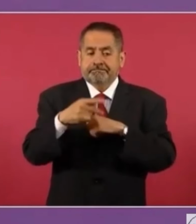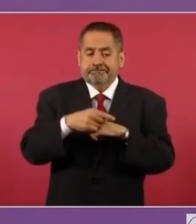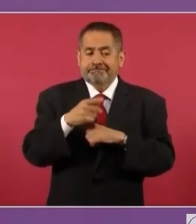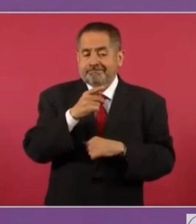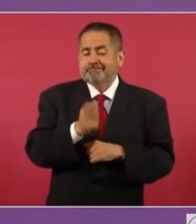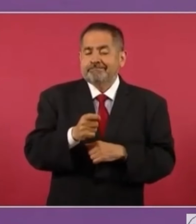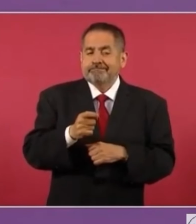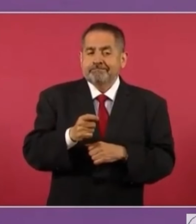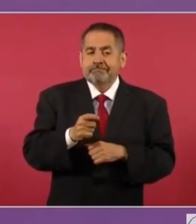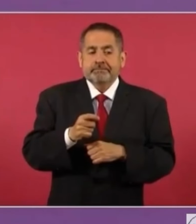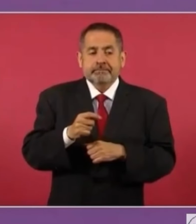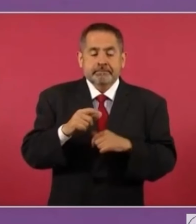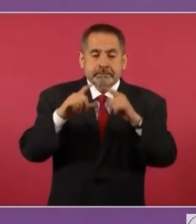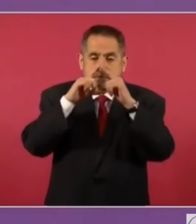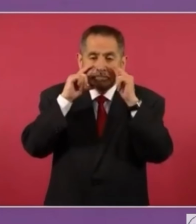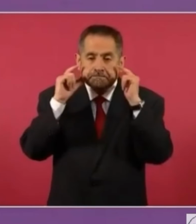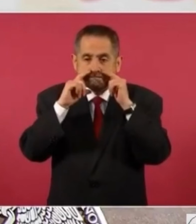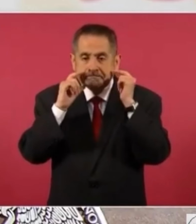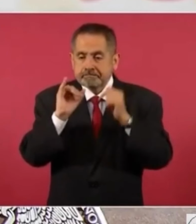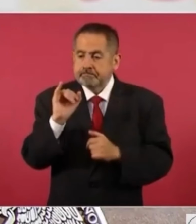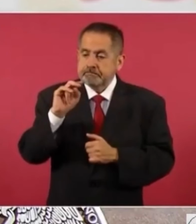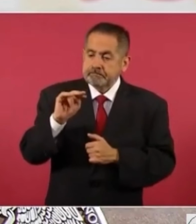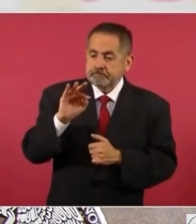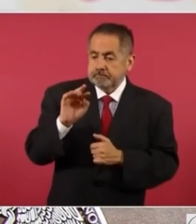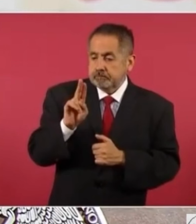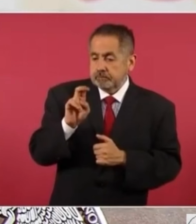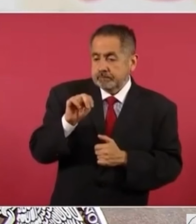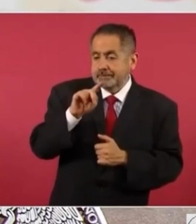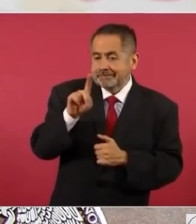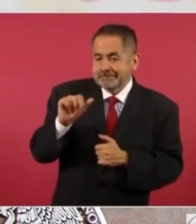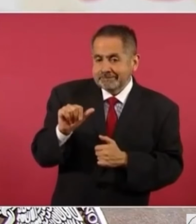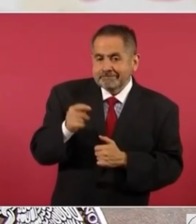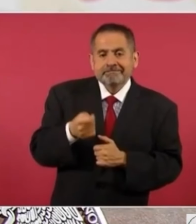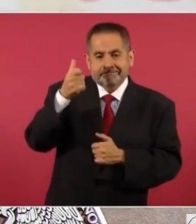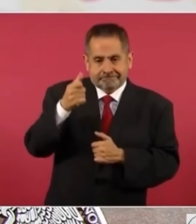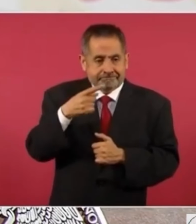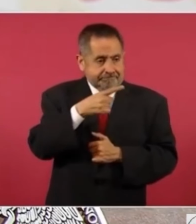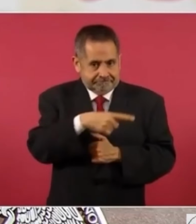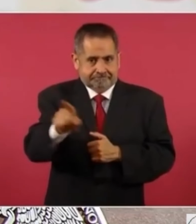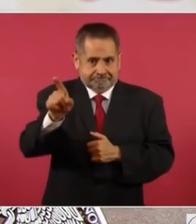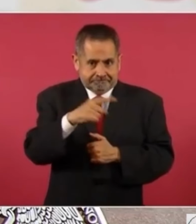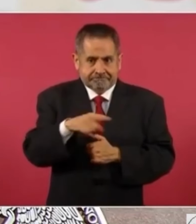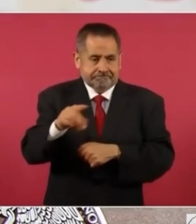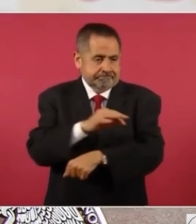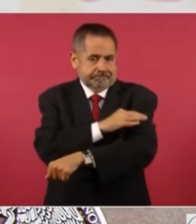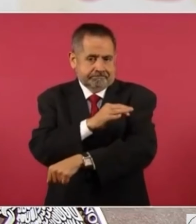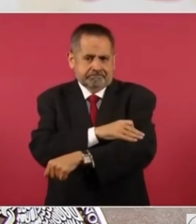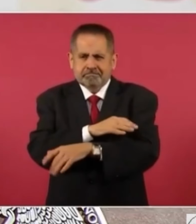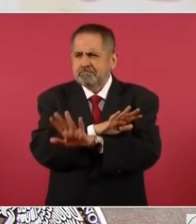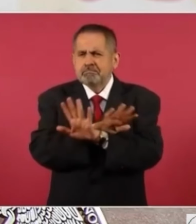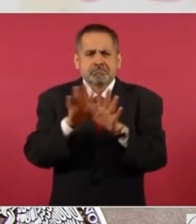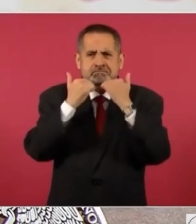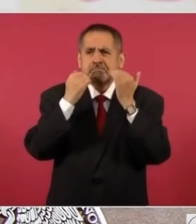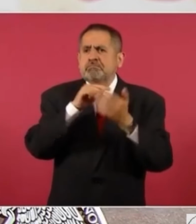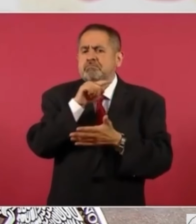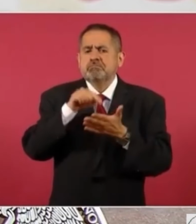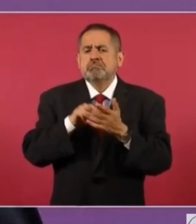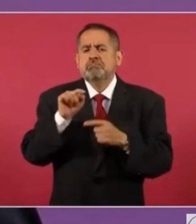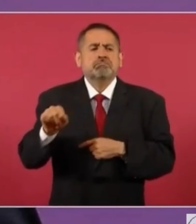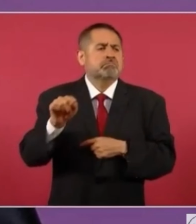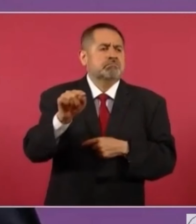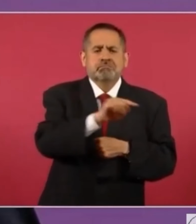complicaciones de influenza, sea la que se vacune primero. Cuanto más rápido acudan a la unidad de vacunación, que es cualquier centro de salud